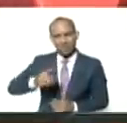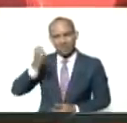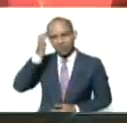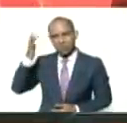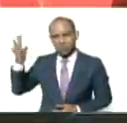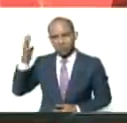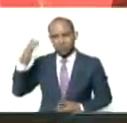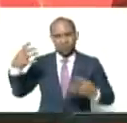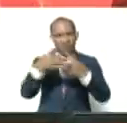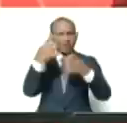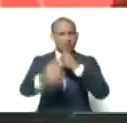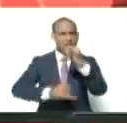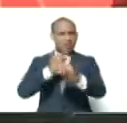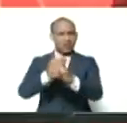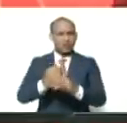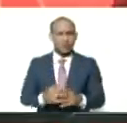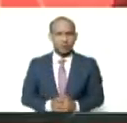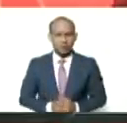batalla internacional.